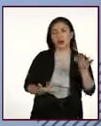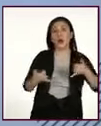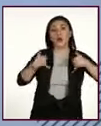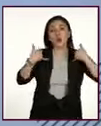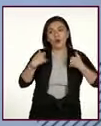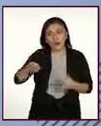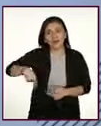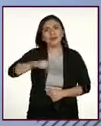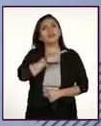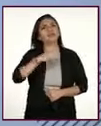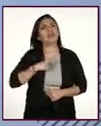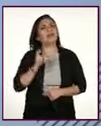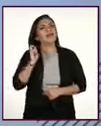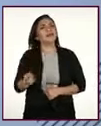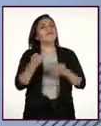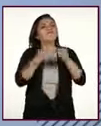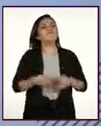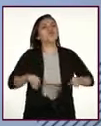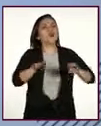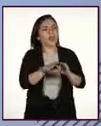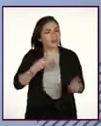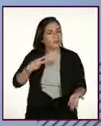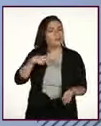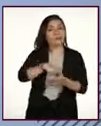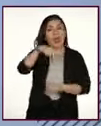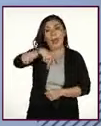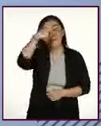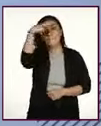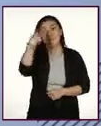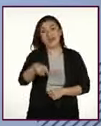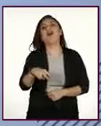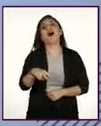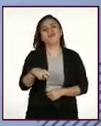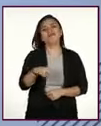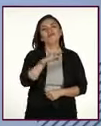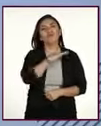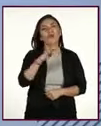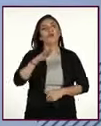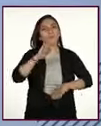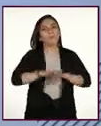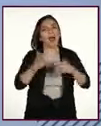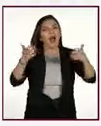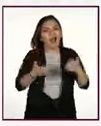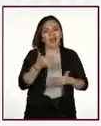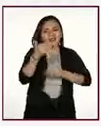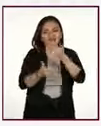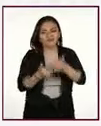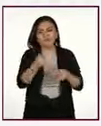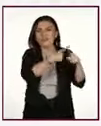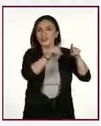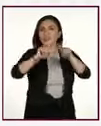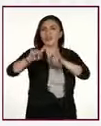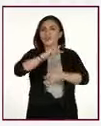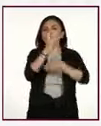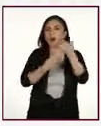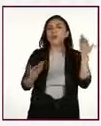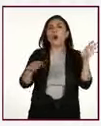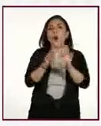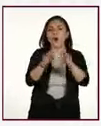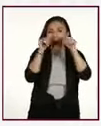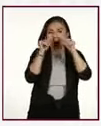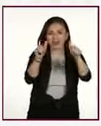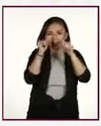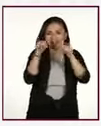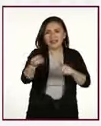tener este rol protagónico en México para poder desarrollar estos programas y de cómo atender el consumo